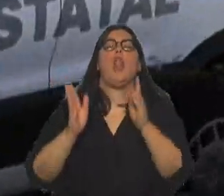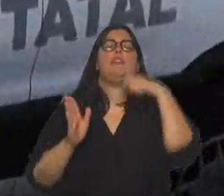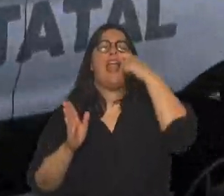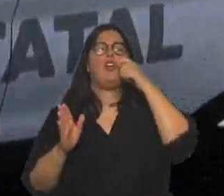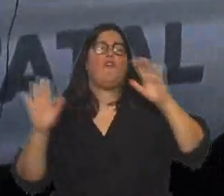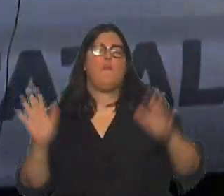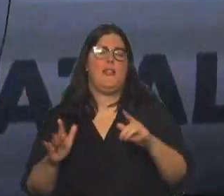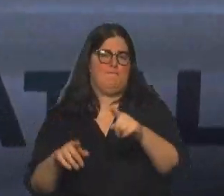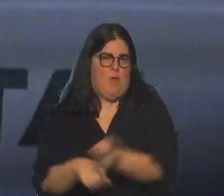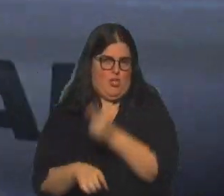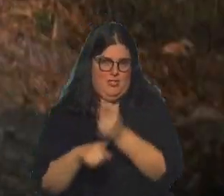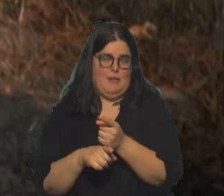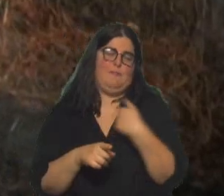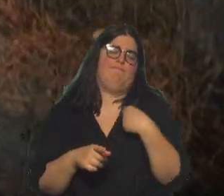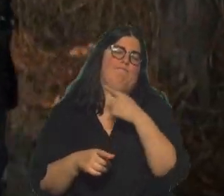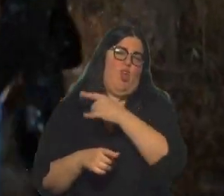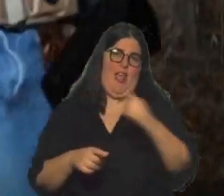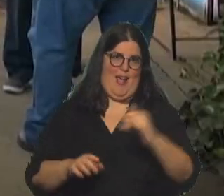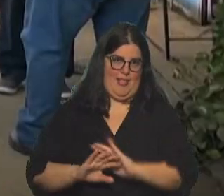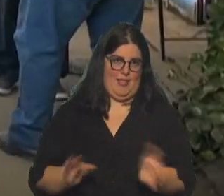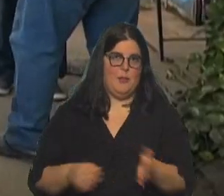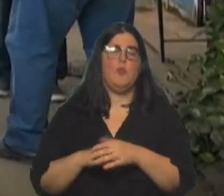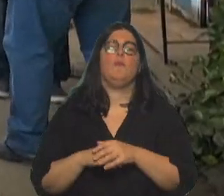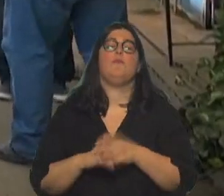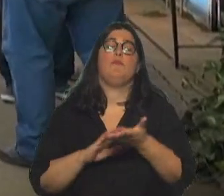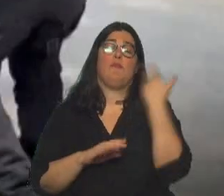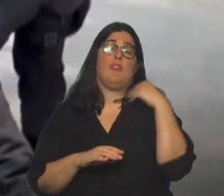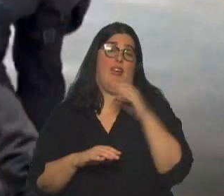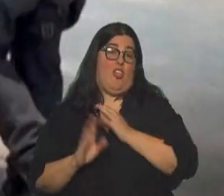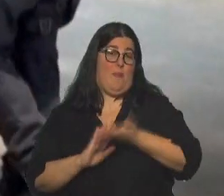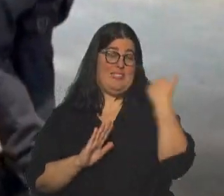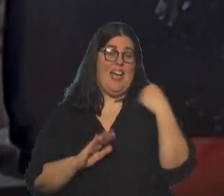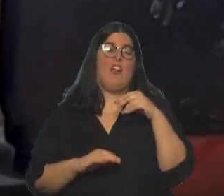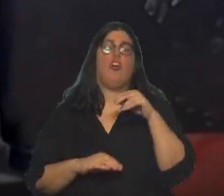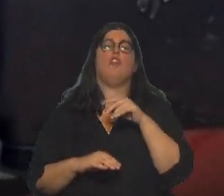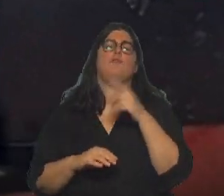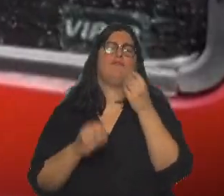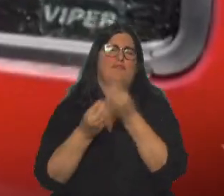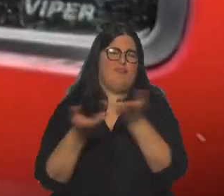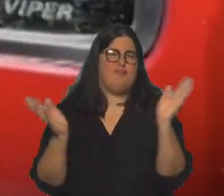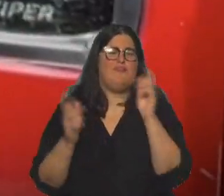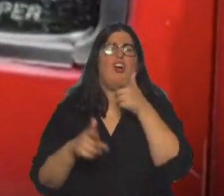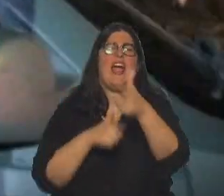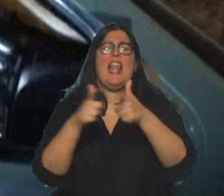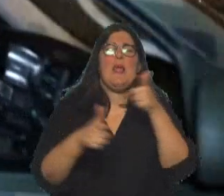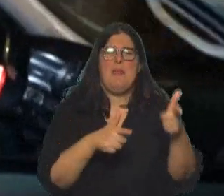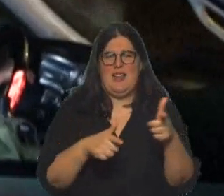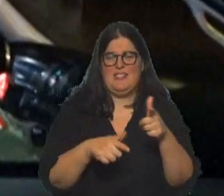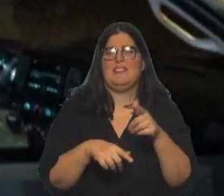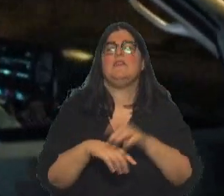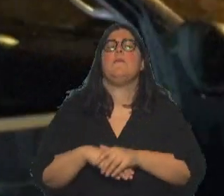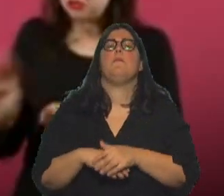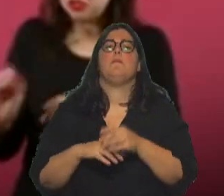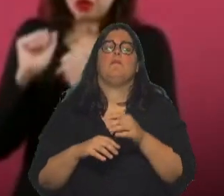narcotráfico. En 2022 se registraron 33.315 homicidios dolosos, un 10% más que en